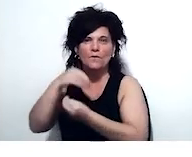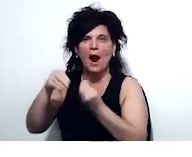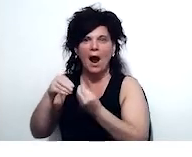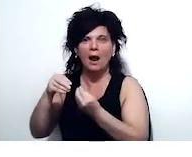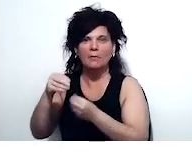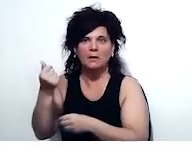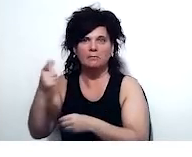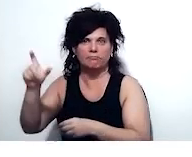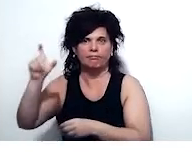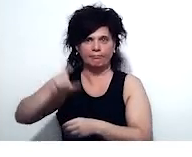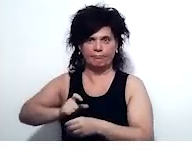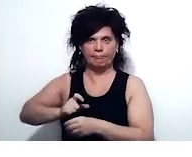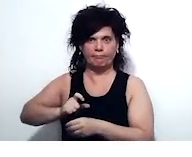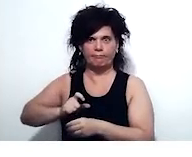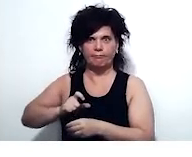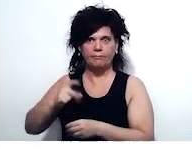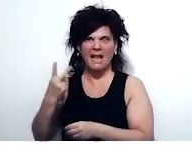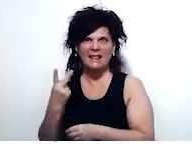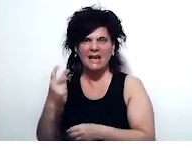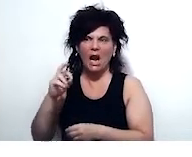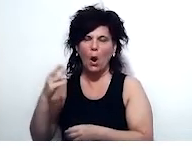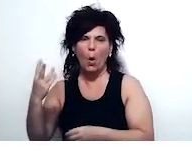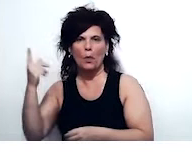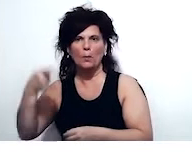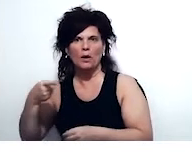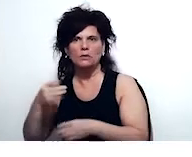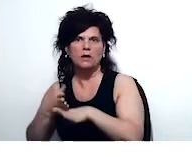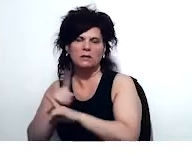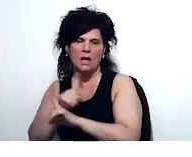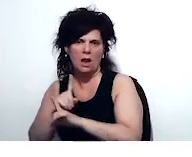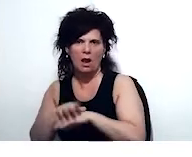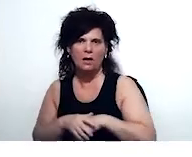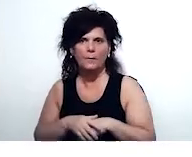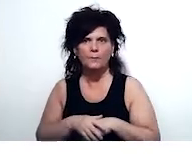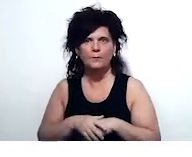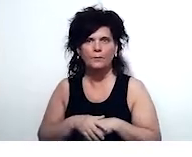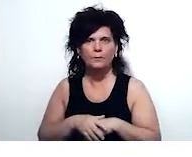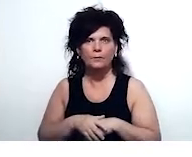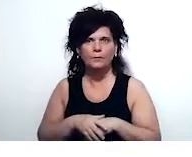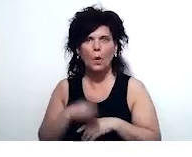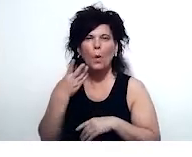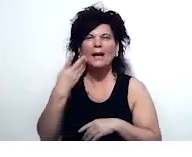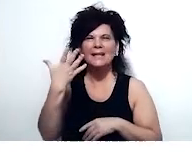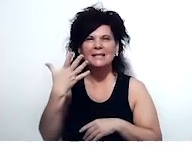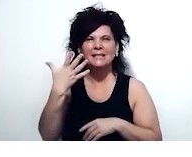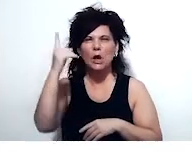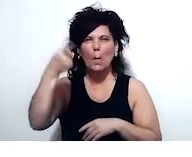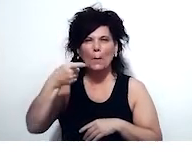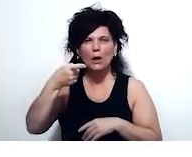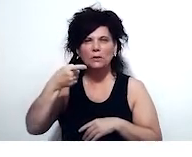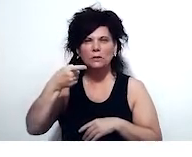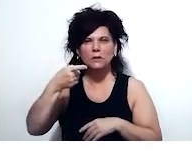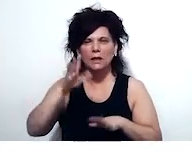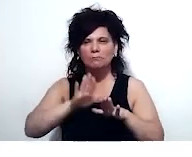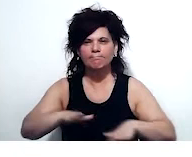es un 3 o un 4% que no tienen acceso. El promedio de América Latina es que en promedio hay un 45%